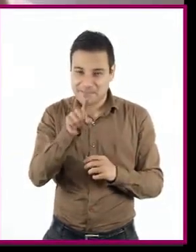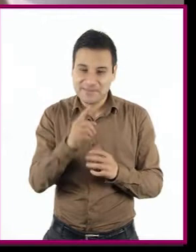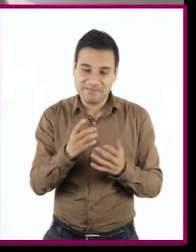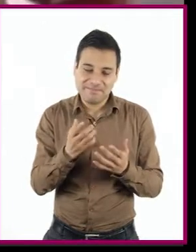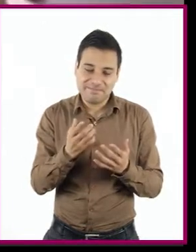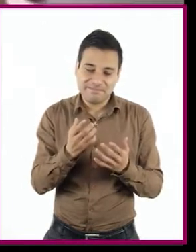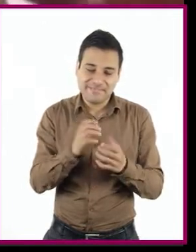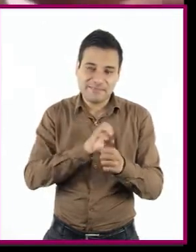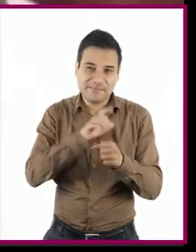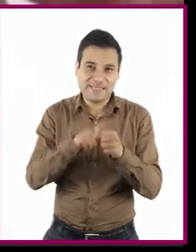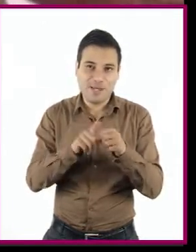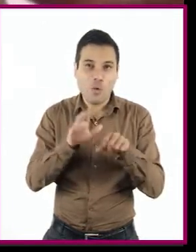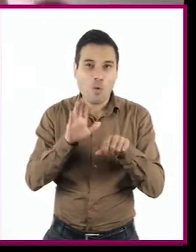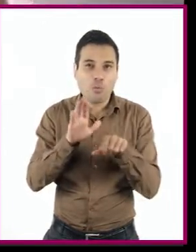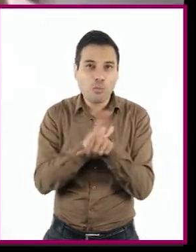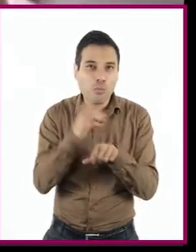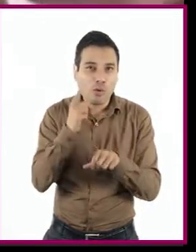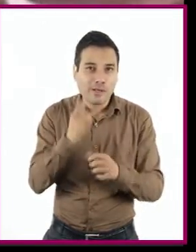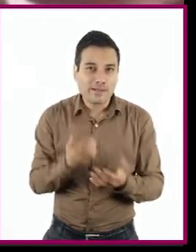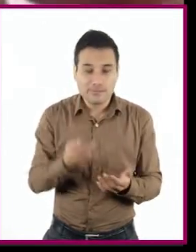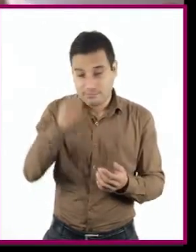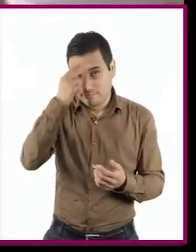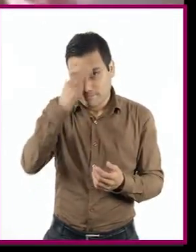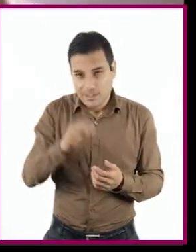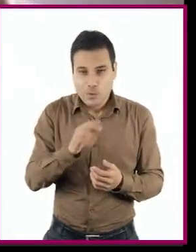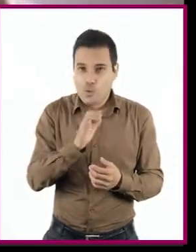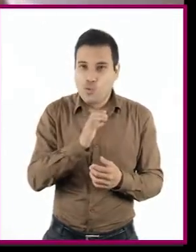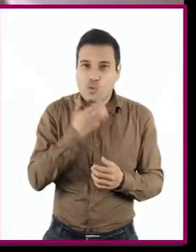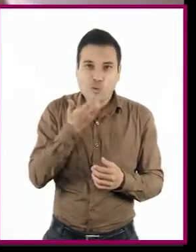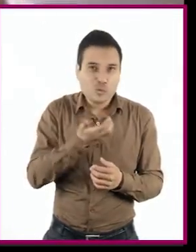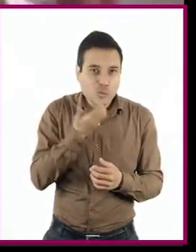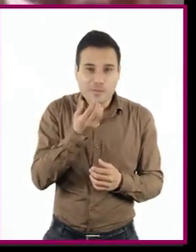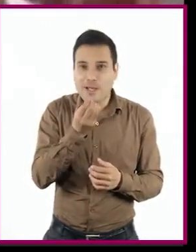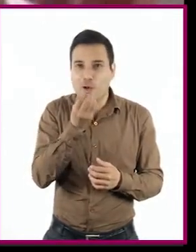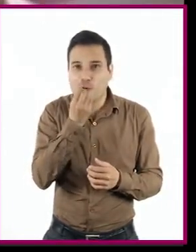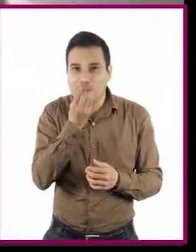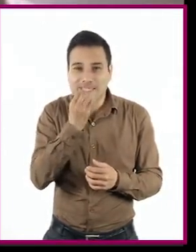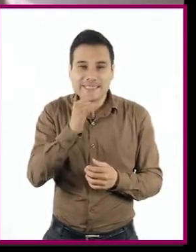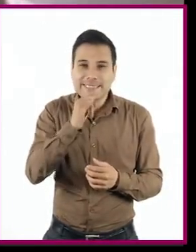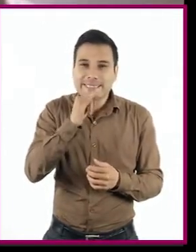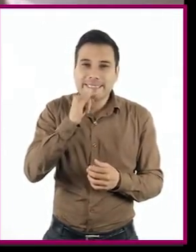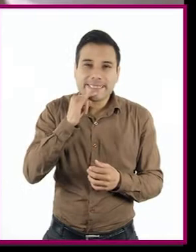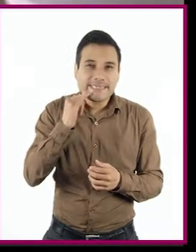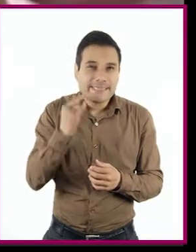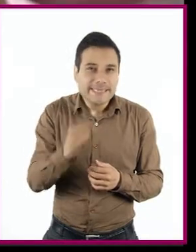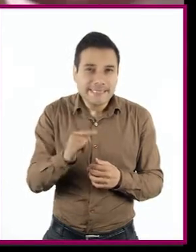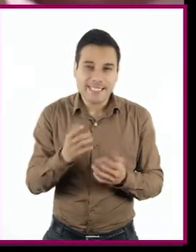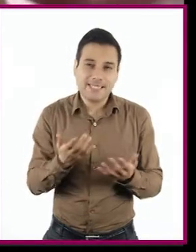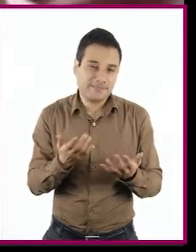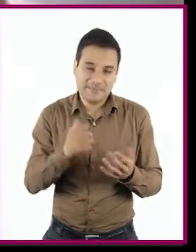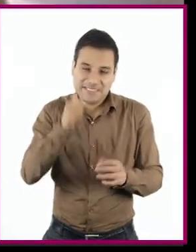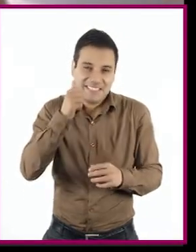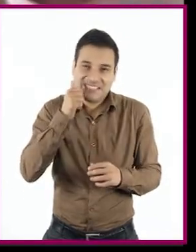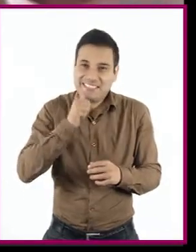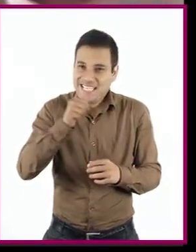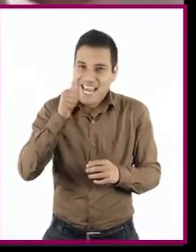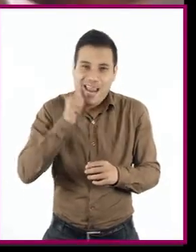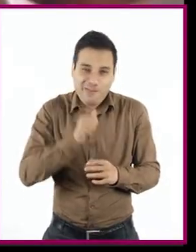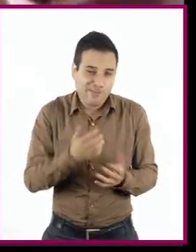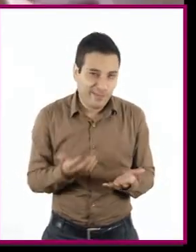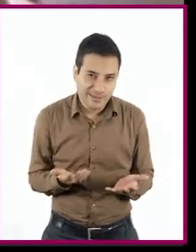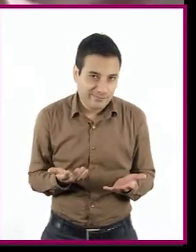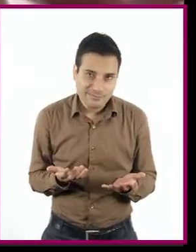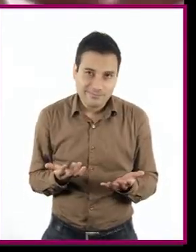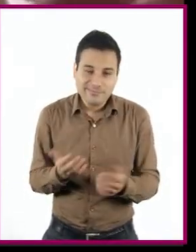el chile tiene que estar en la salsita, le da el sabor a la vida y tiene que ser presente en cualquier